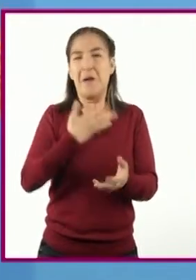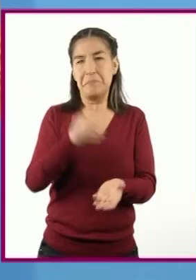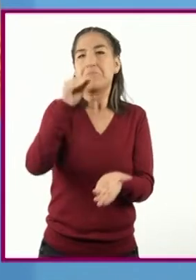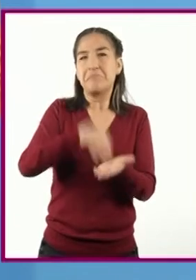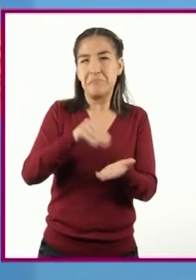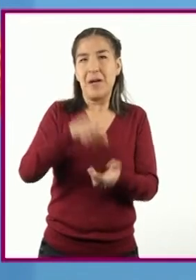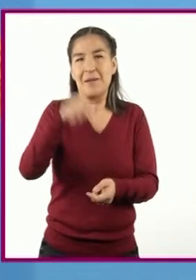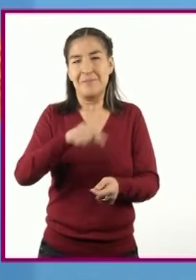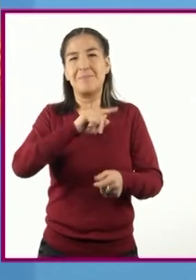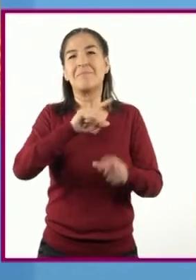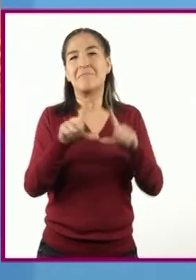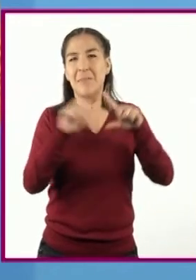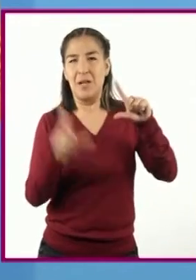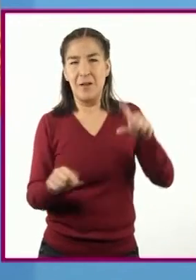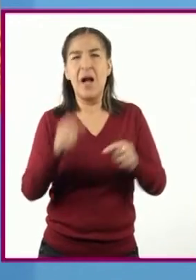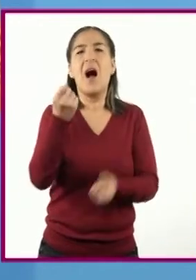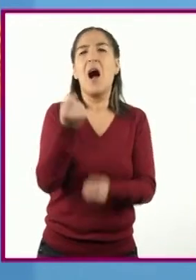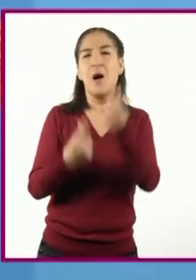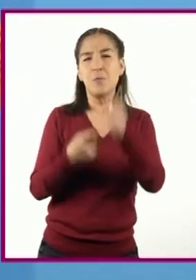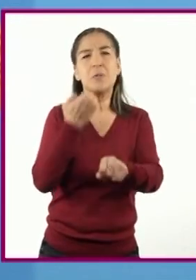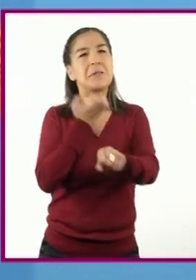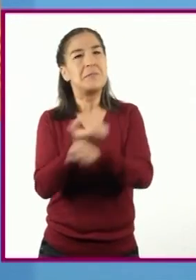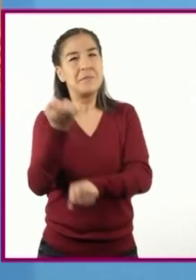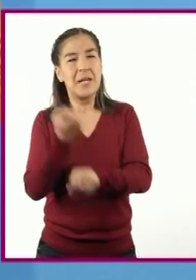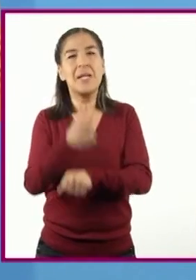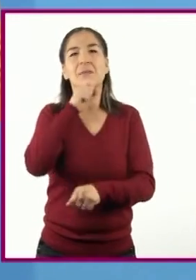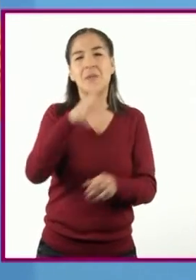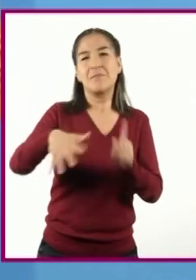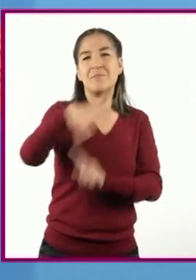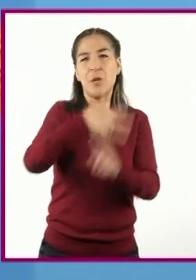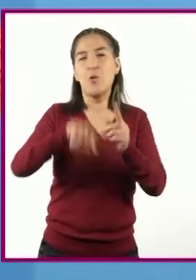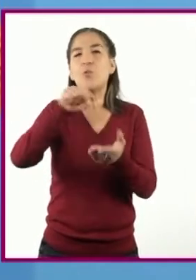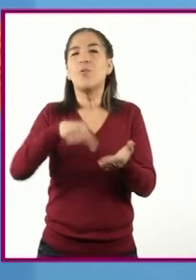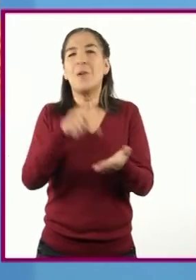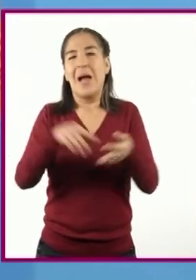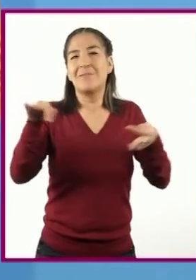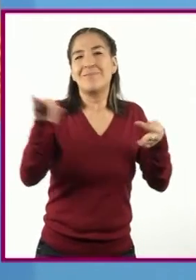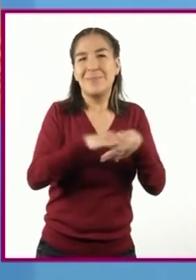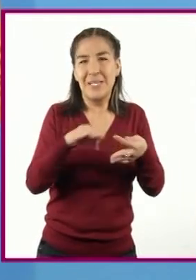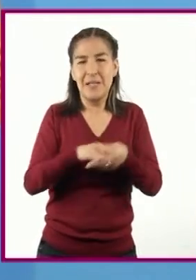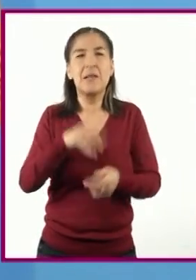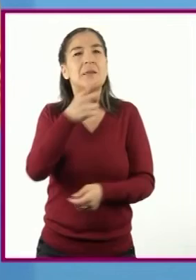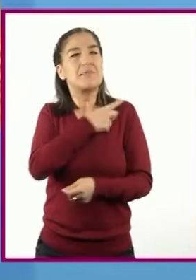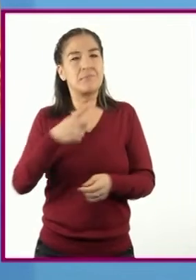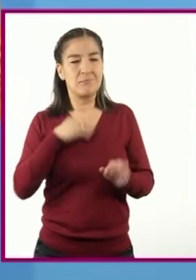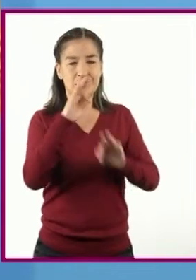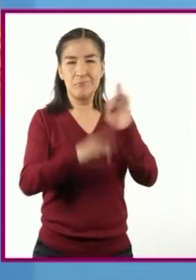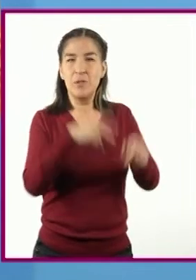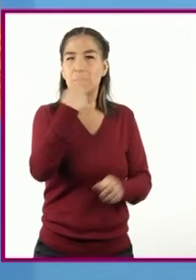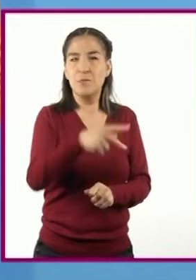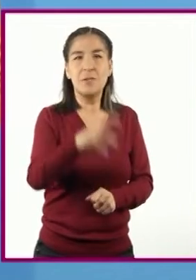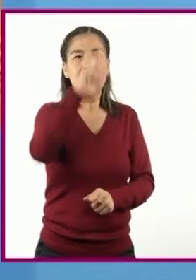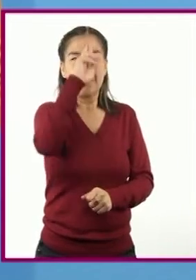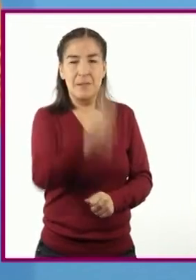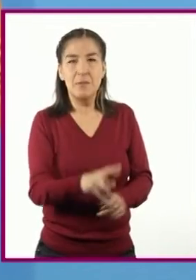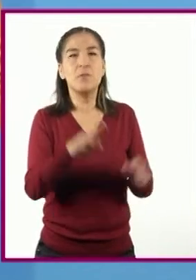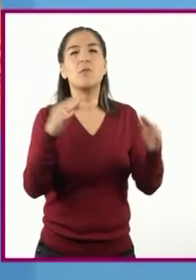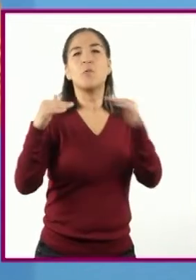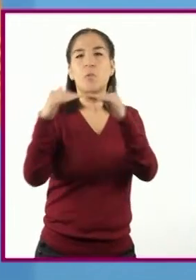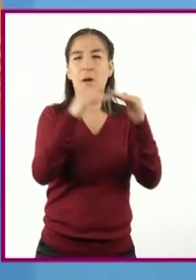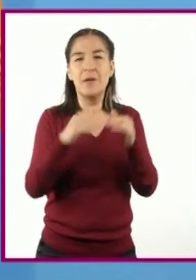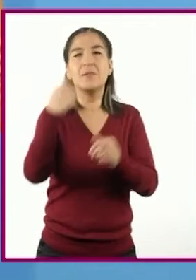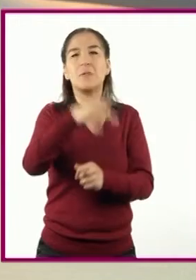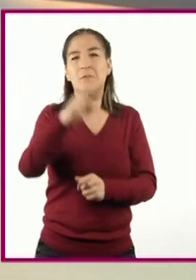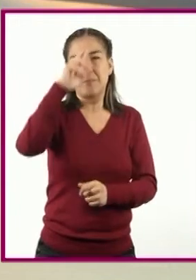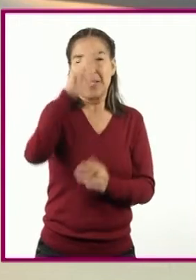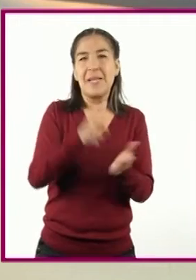país, en nuestra entidad y en nuestro entorno cercano. Tratarlos con igualdad y respetar sus